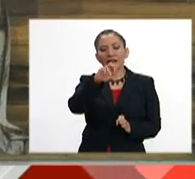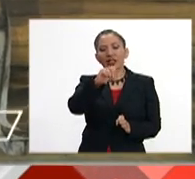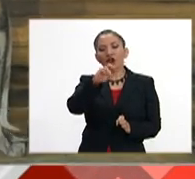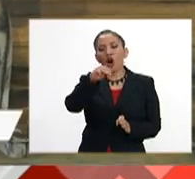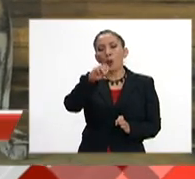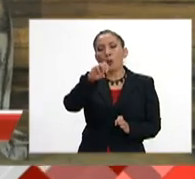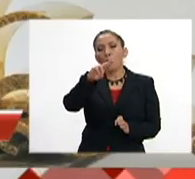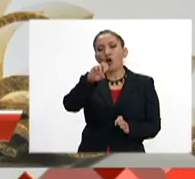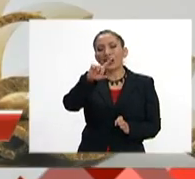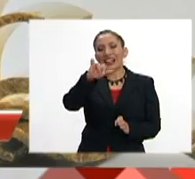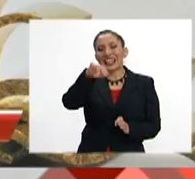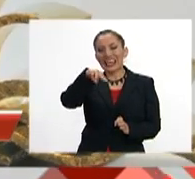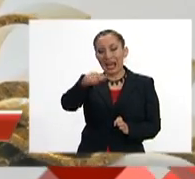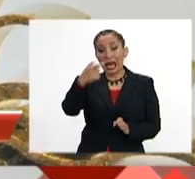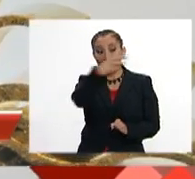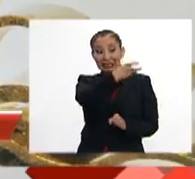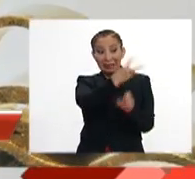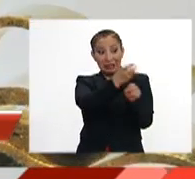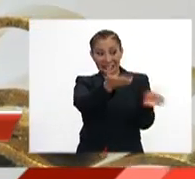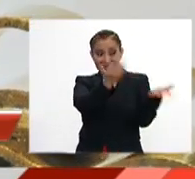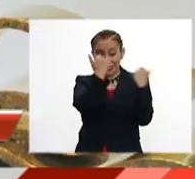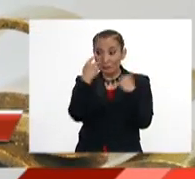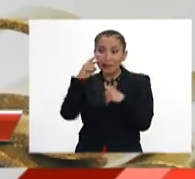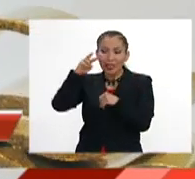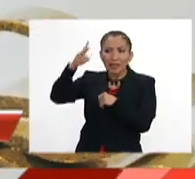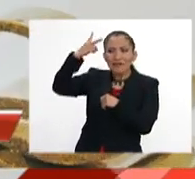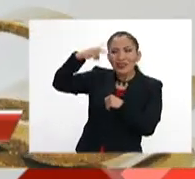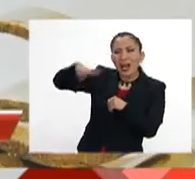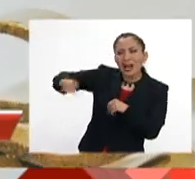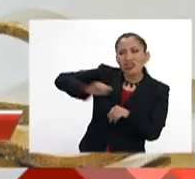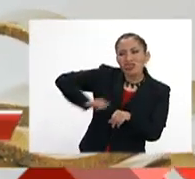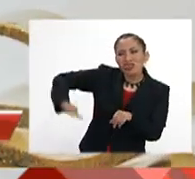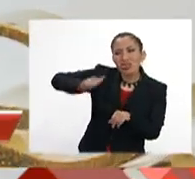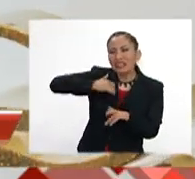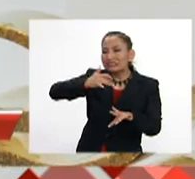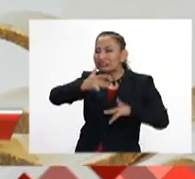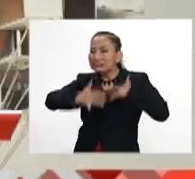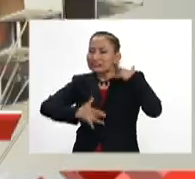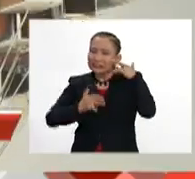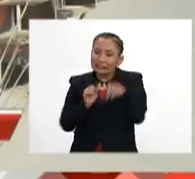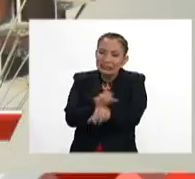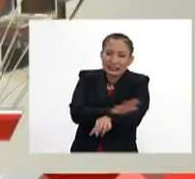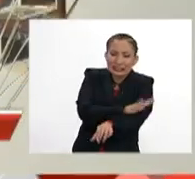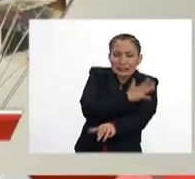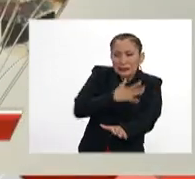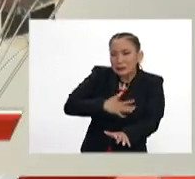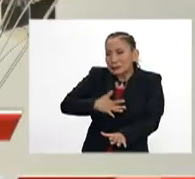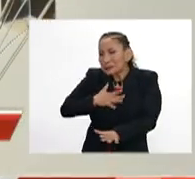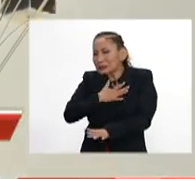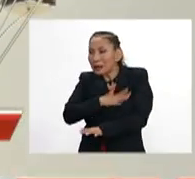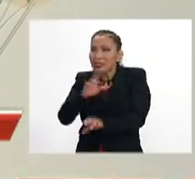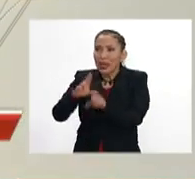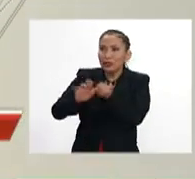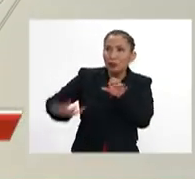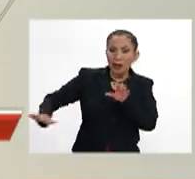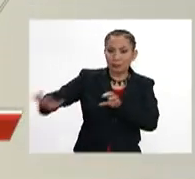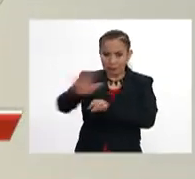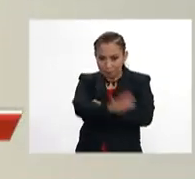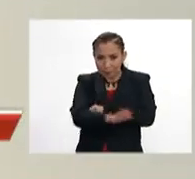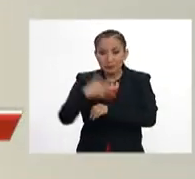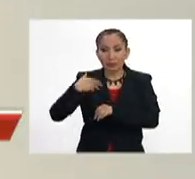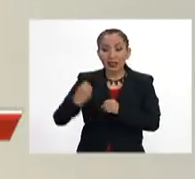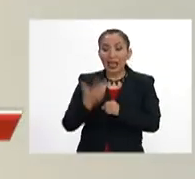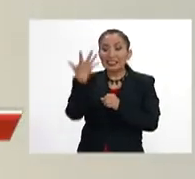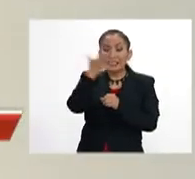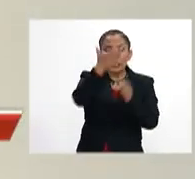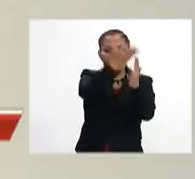La muestra es una invitación al público a emprender un viaje místico por sensaciones, emociones, pasiones y la naturaleza. Dividido